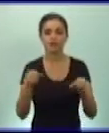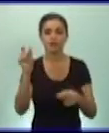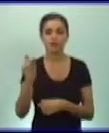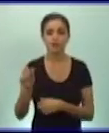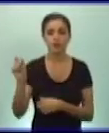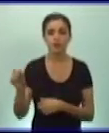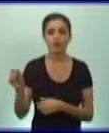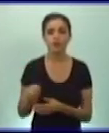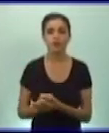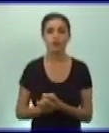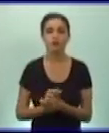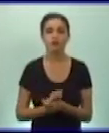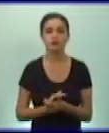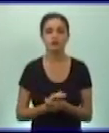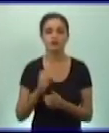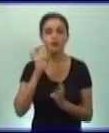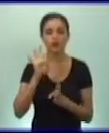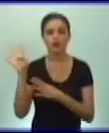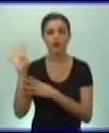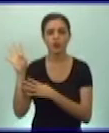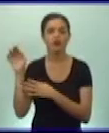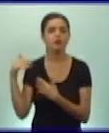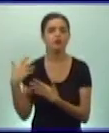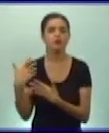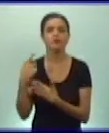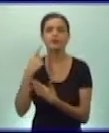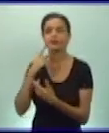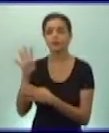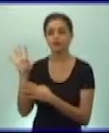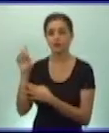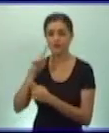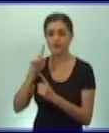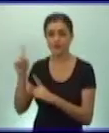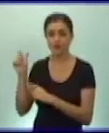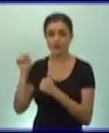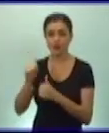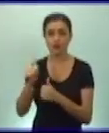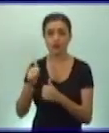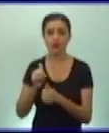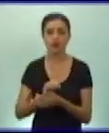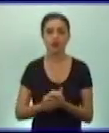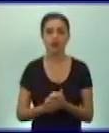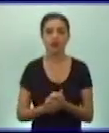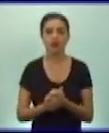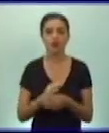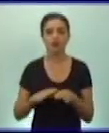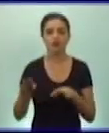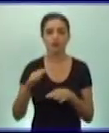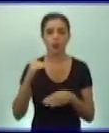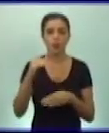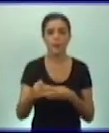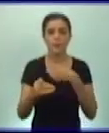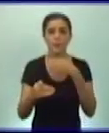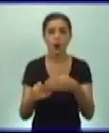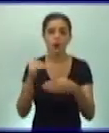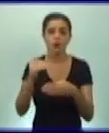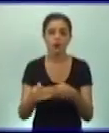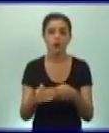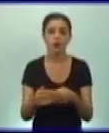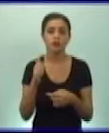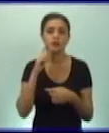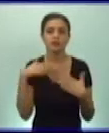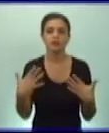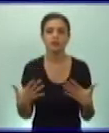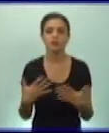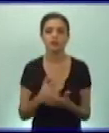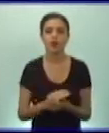gráfico se observa que desde la década del 80, fíjense, hay un incremento paulatino que comienza a dar síntomas